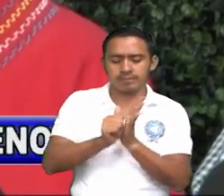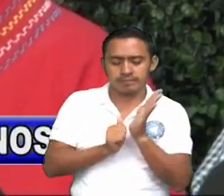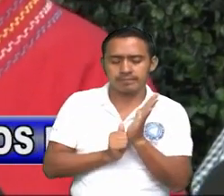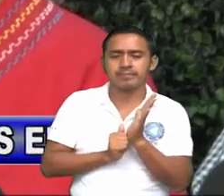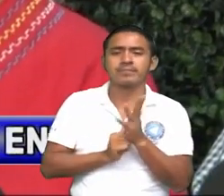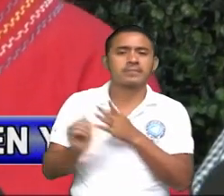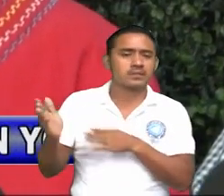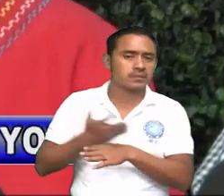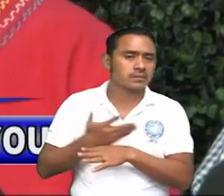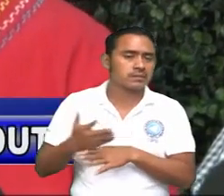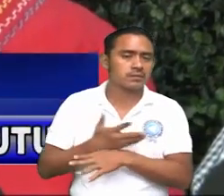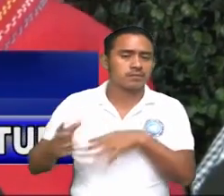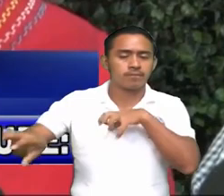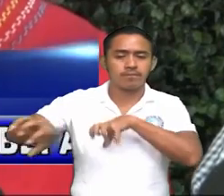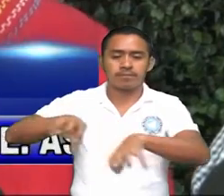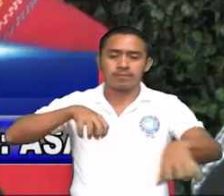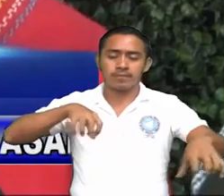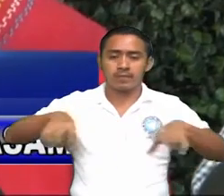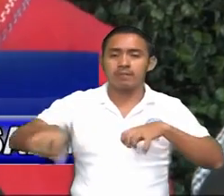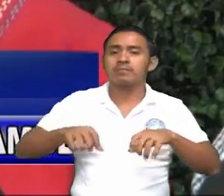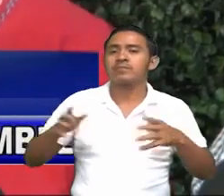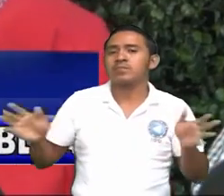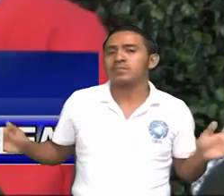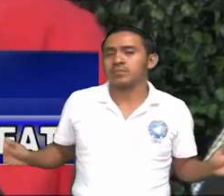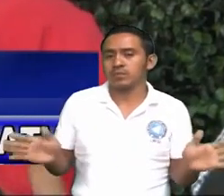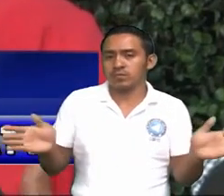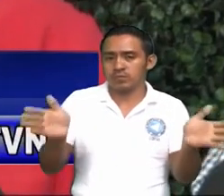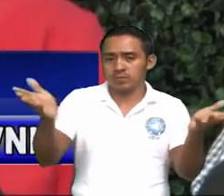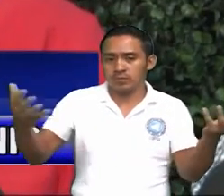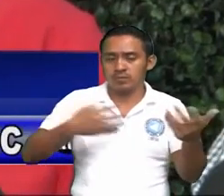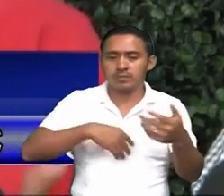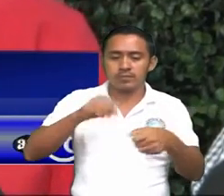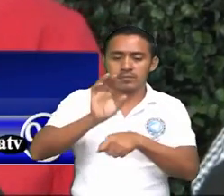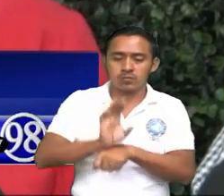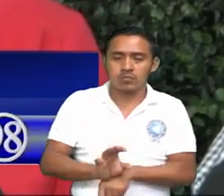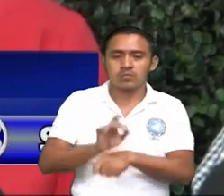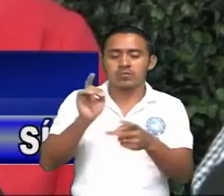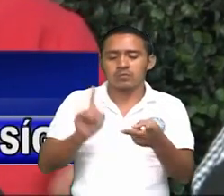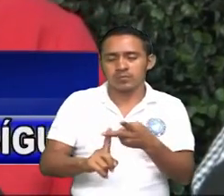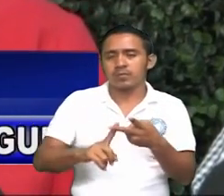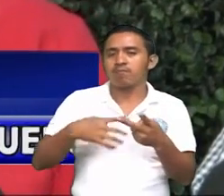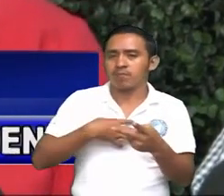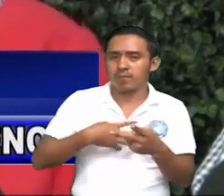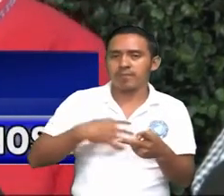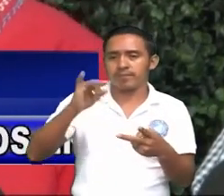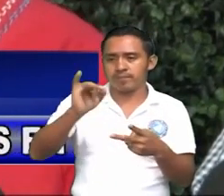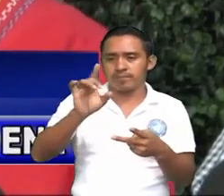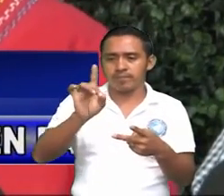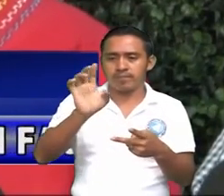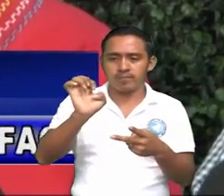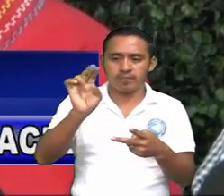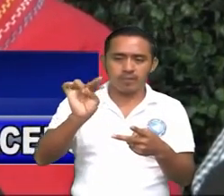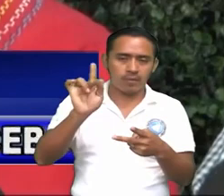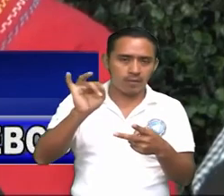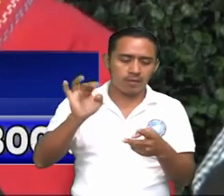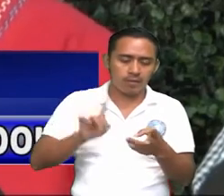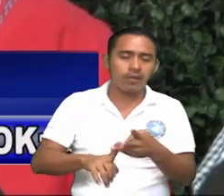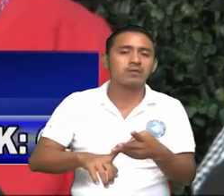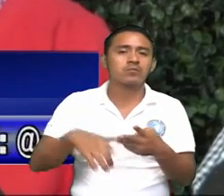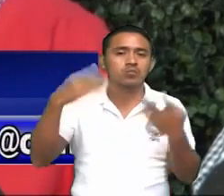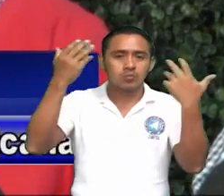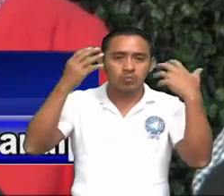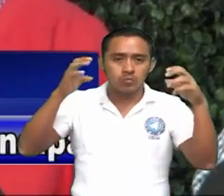diferentes actividades, por supuesto promoviendo, ¿verdad?, nuestras tradiciones, nuestra identidad, nuestra cultura, nuestra